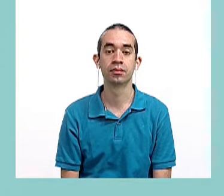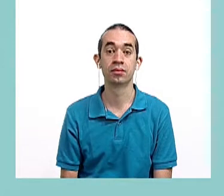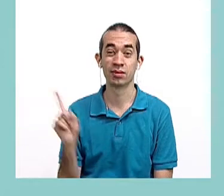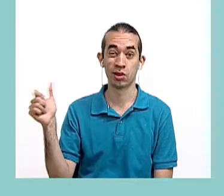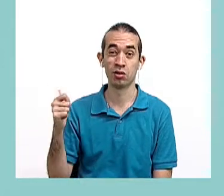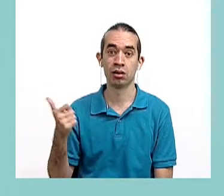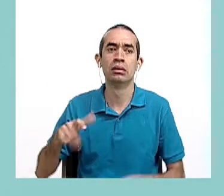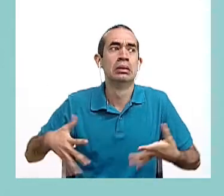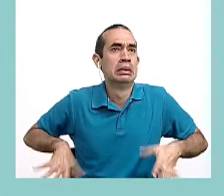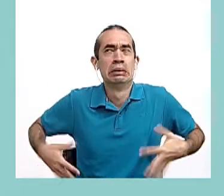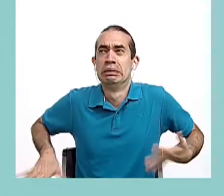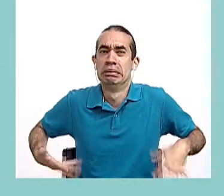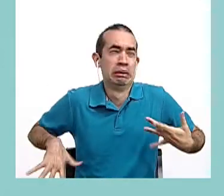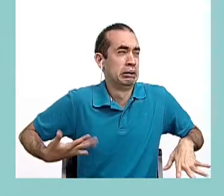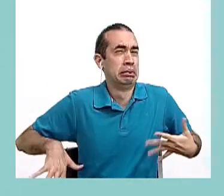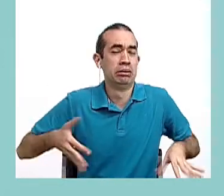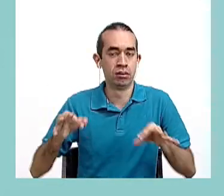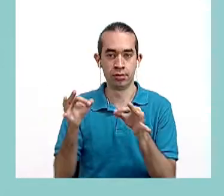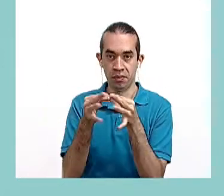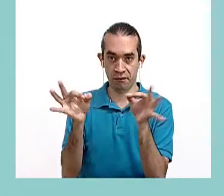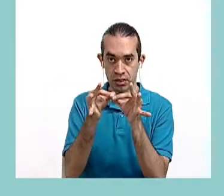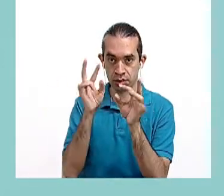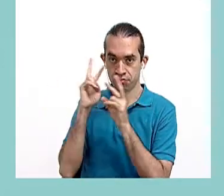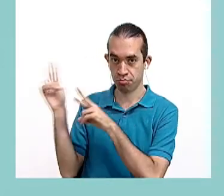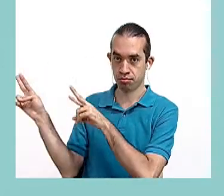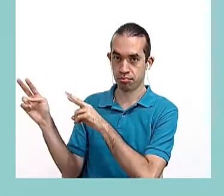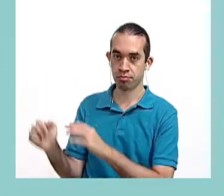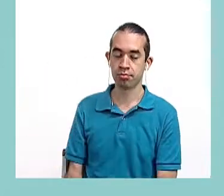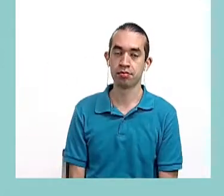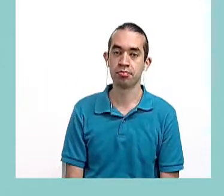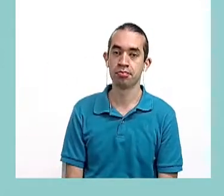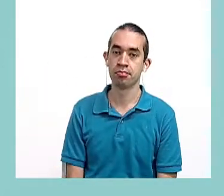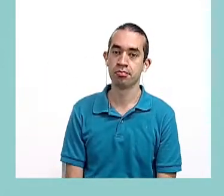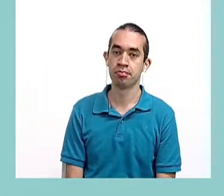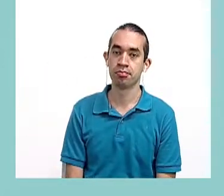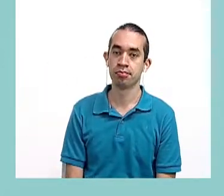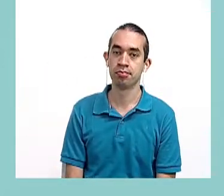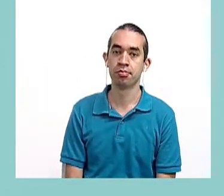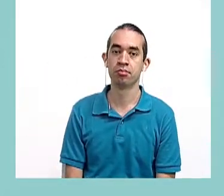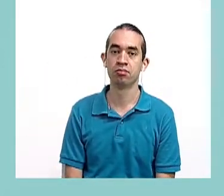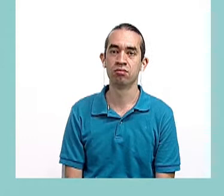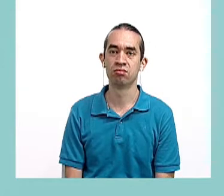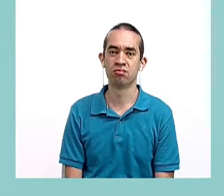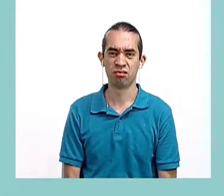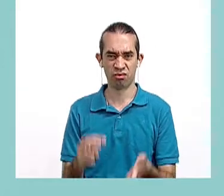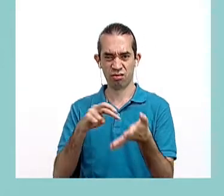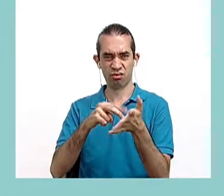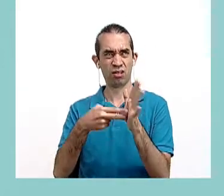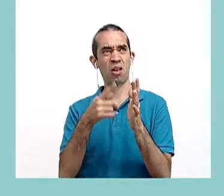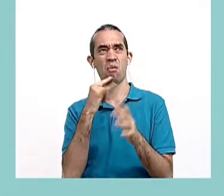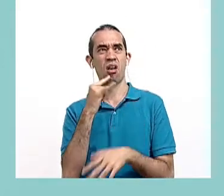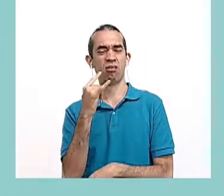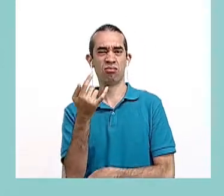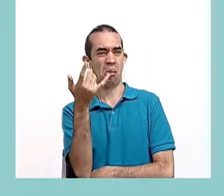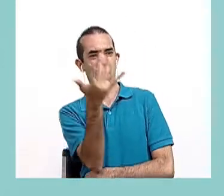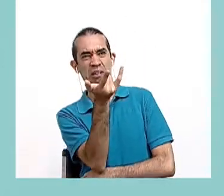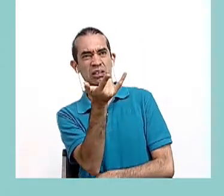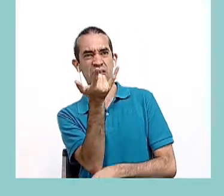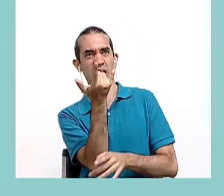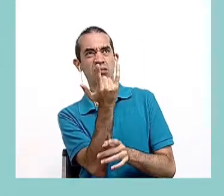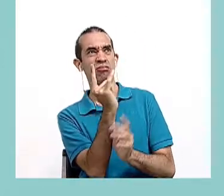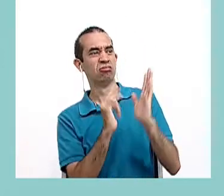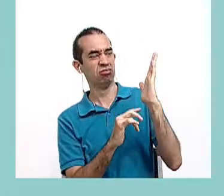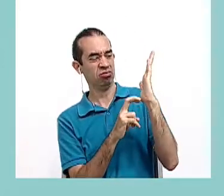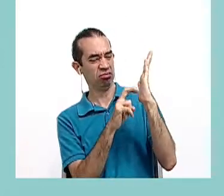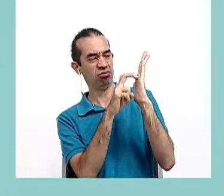Está que camina por las paredes. Uy, eso me pasa cuando estoy nerviosa. Yo quiero subirme a las paredes como el hombre araña. Pero